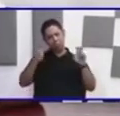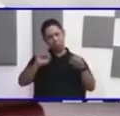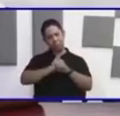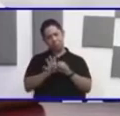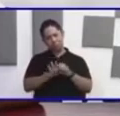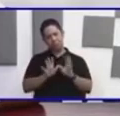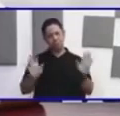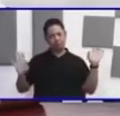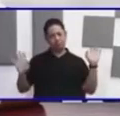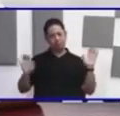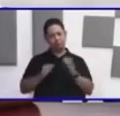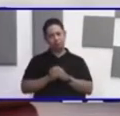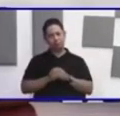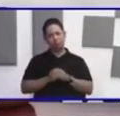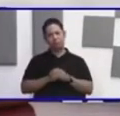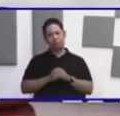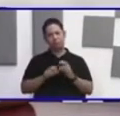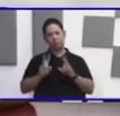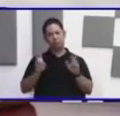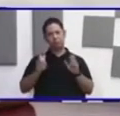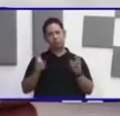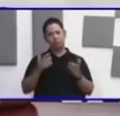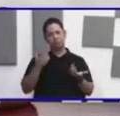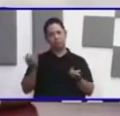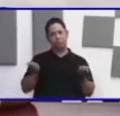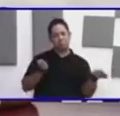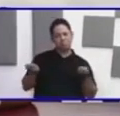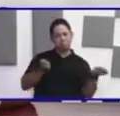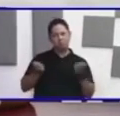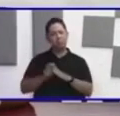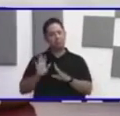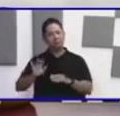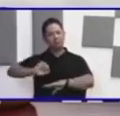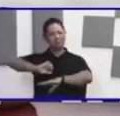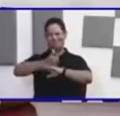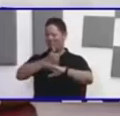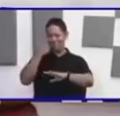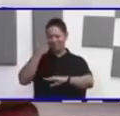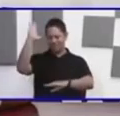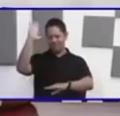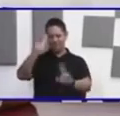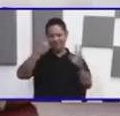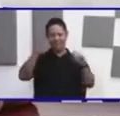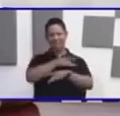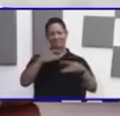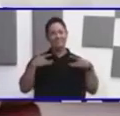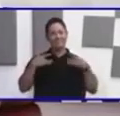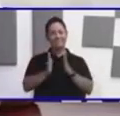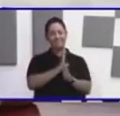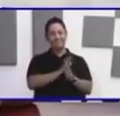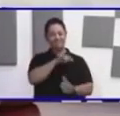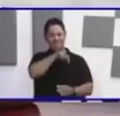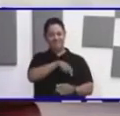coronavirus, todo lo que implica pues, el manejo de esto, pero la autoridad máxima en salud nos dice esto. O sea,